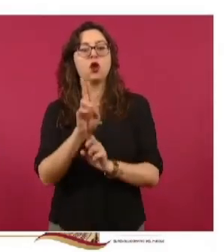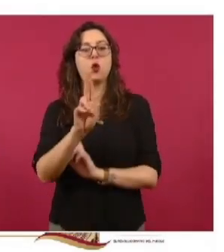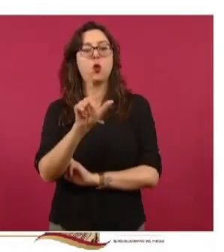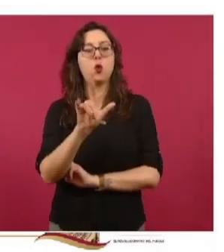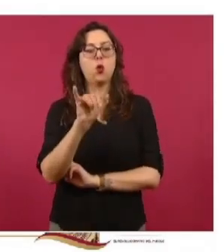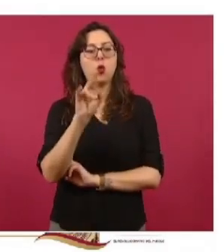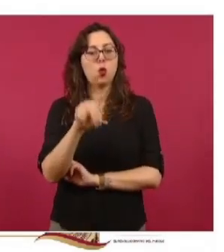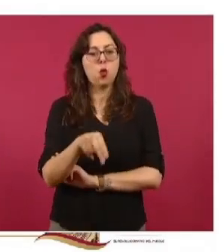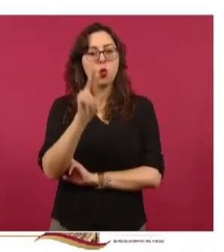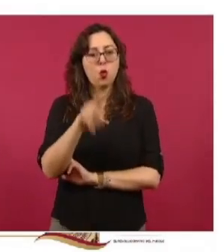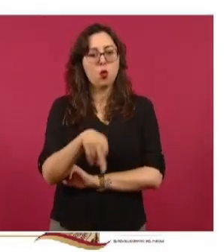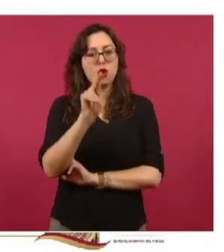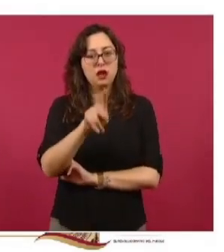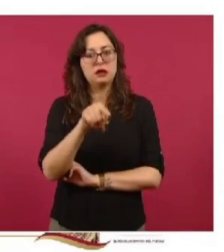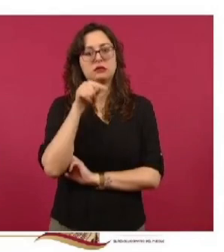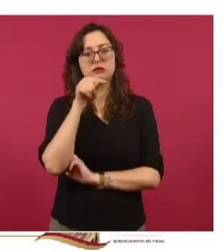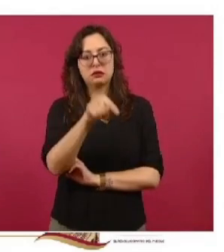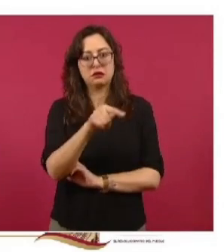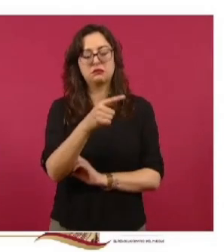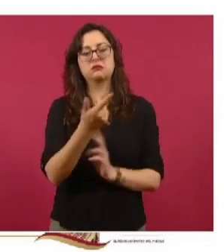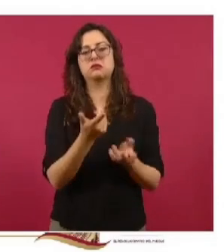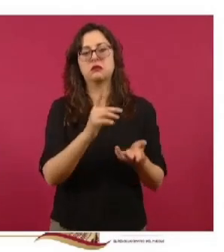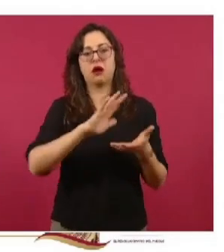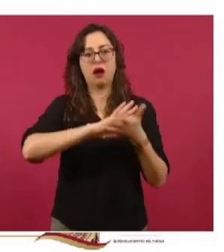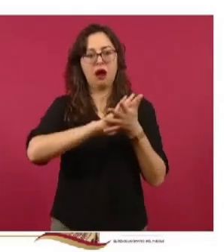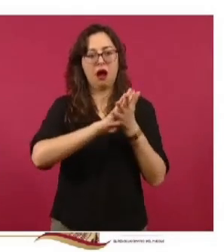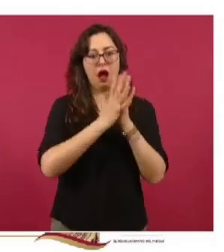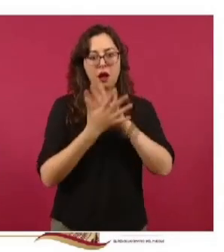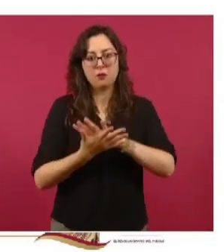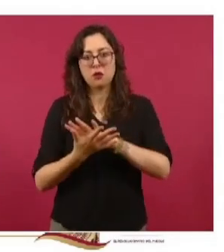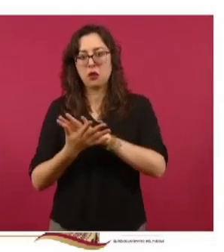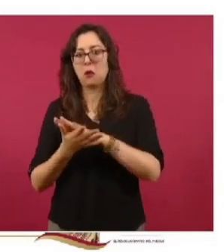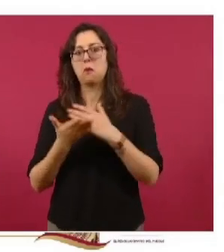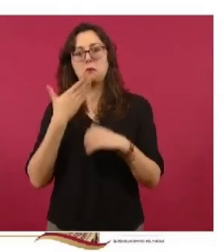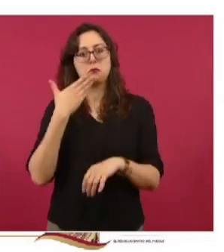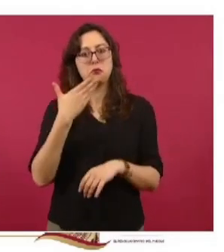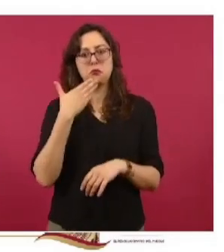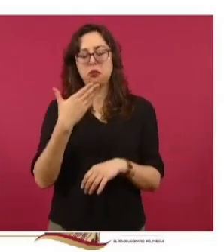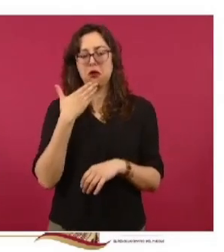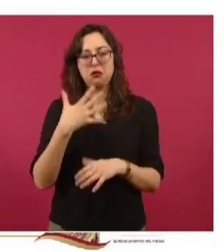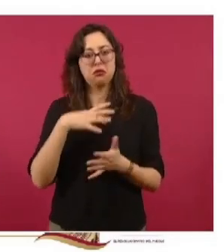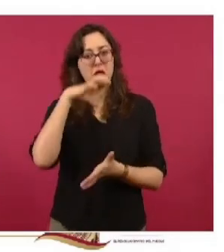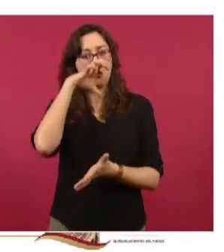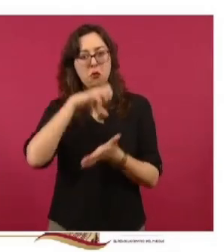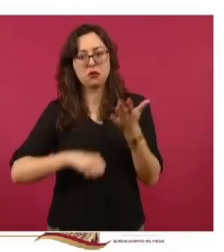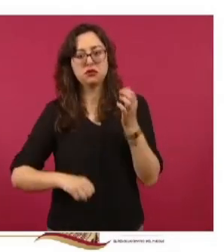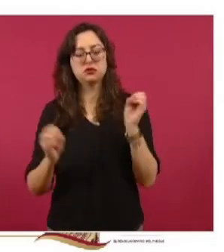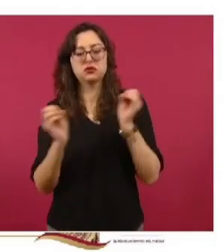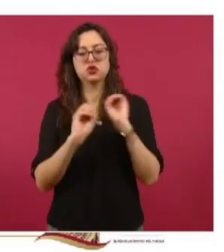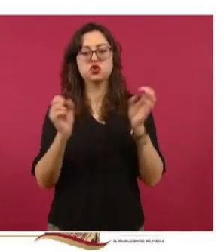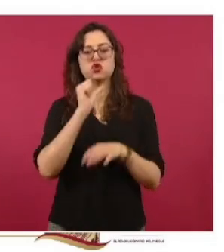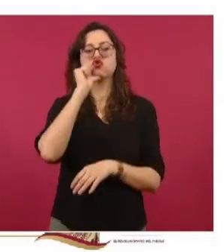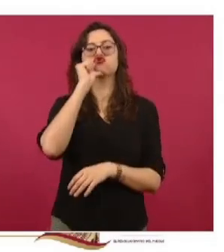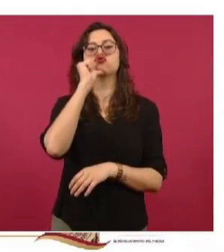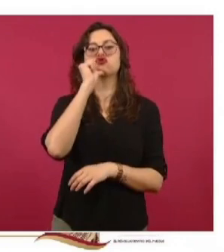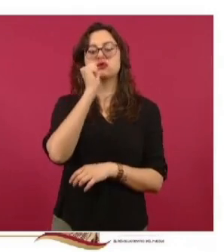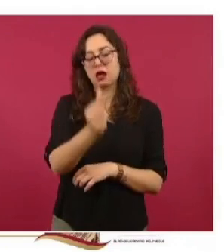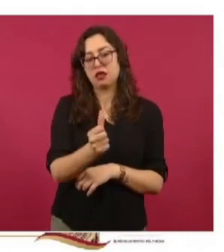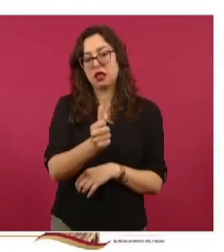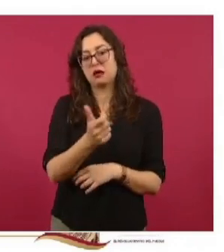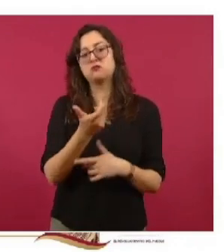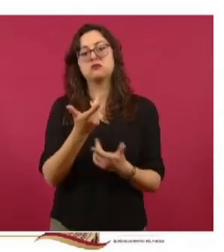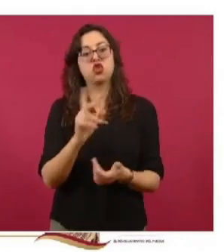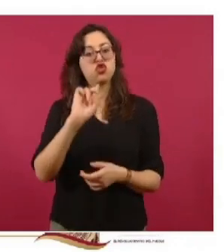50 centavos porque no cobra comisión y tuvo un tipo cambiario de 17 pesos con